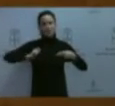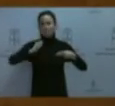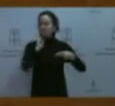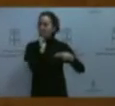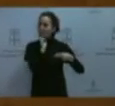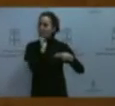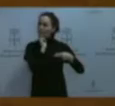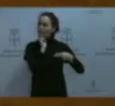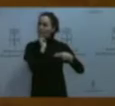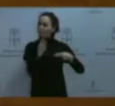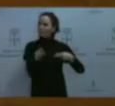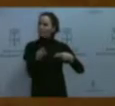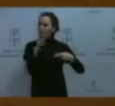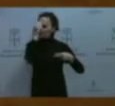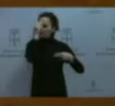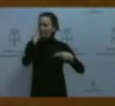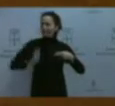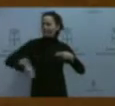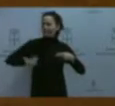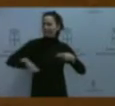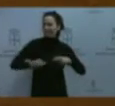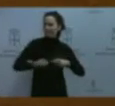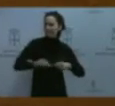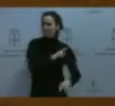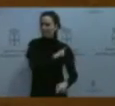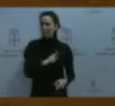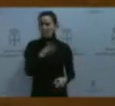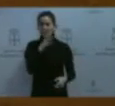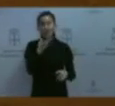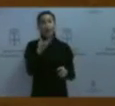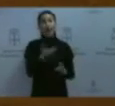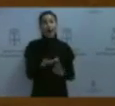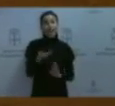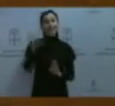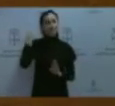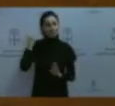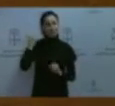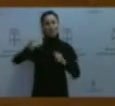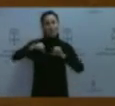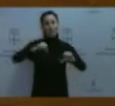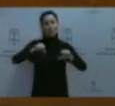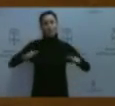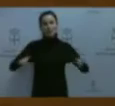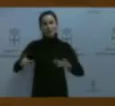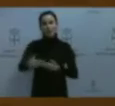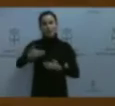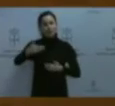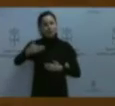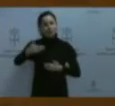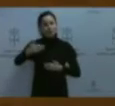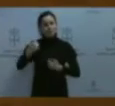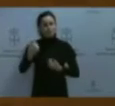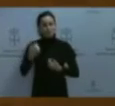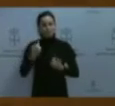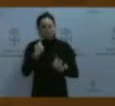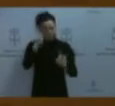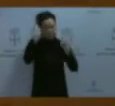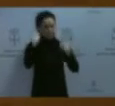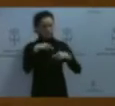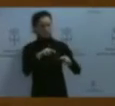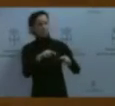que pensaba que ya era demasiada frecuencia, puesto que tenía experiencia de trabajar en otros quirófanos y nunca antes viera que se